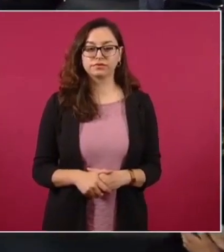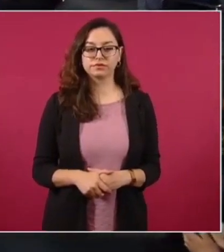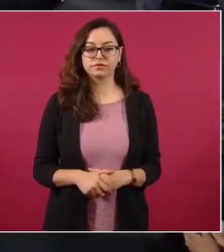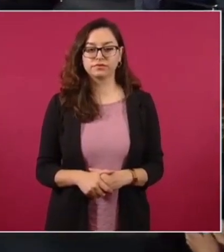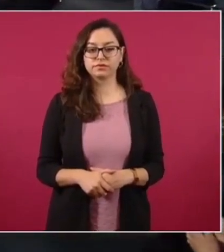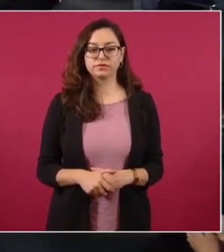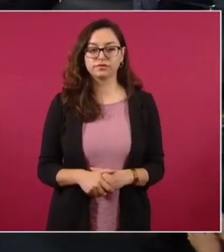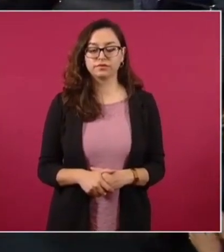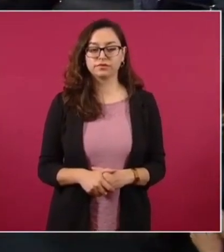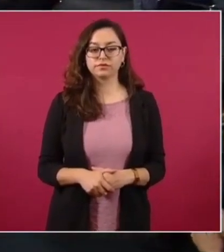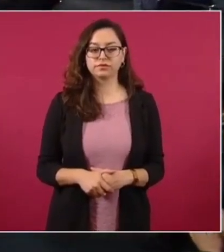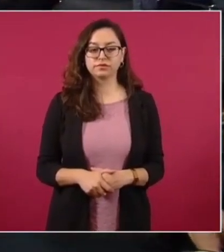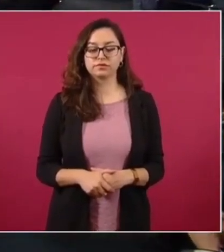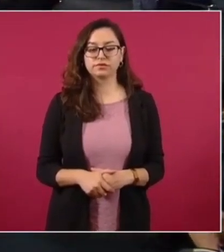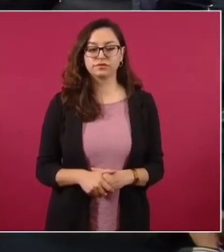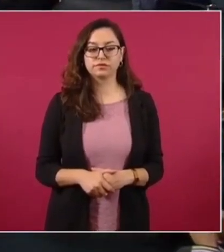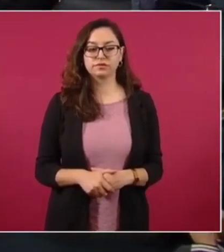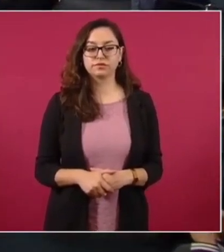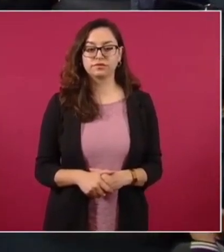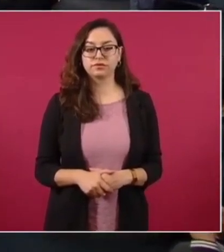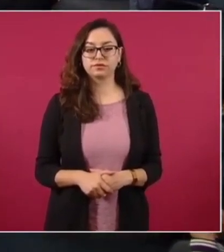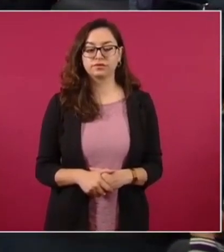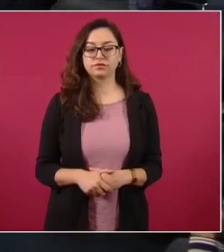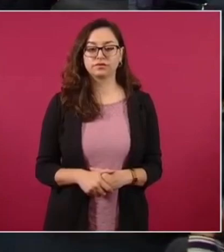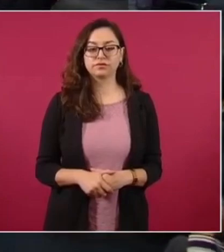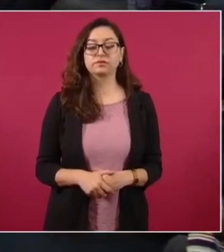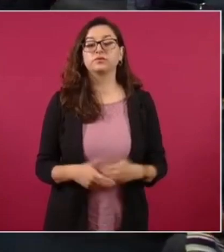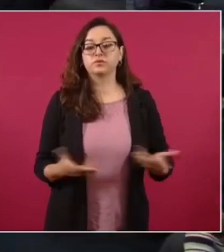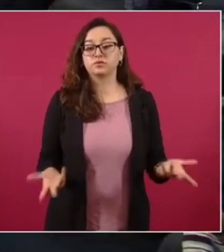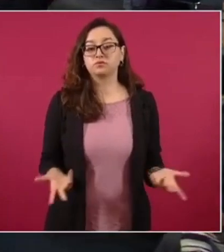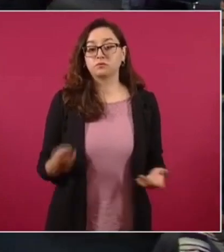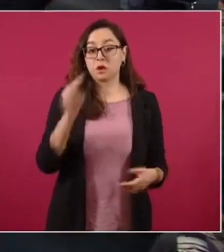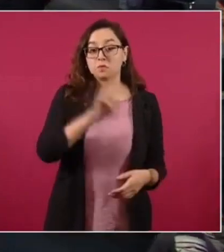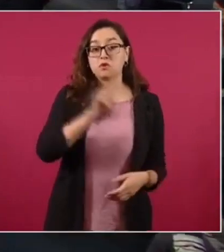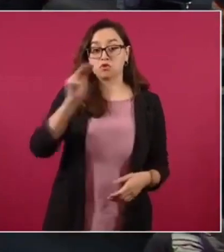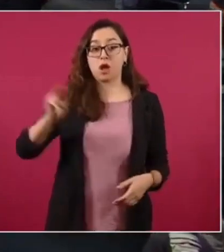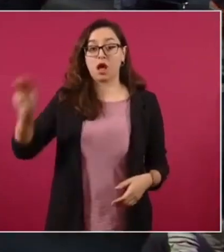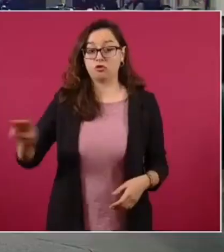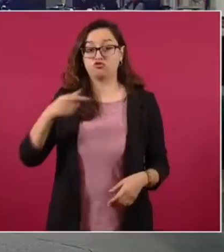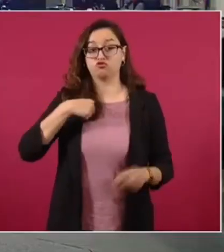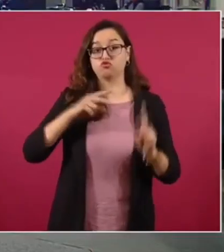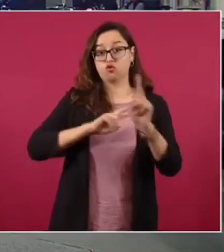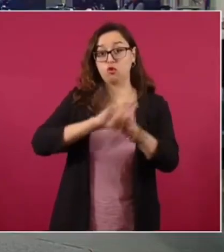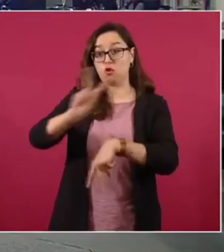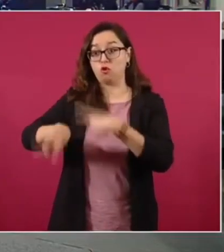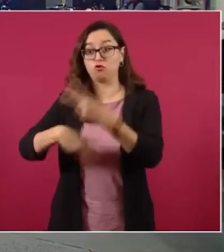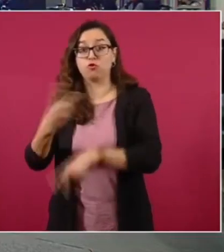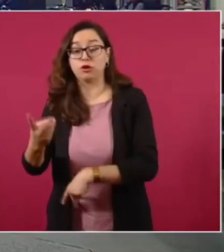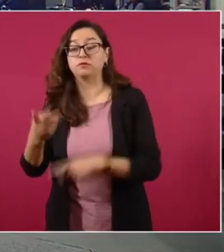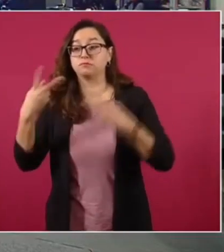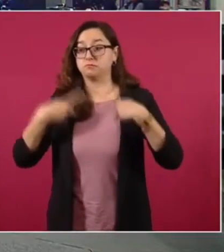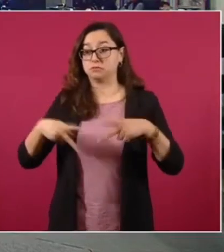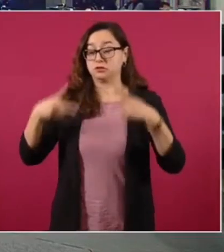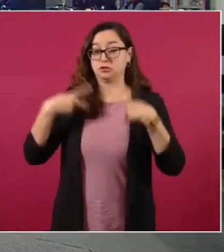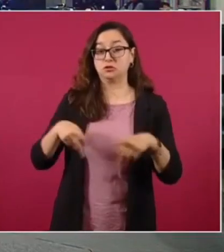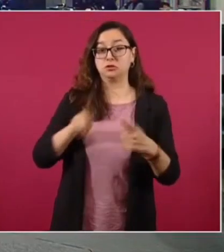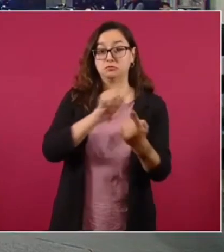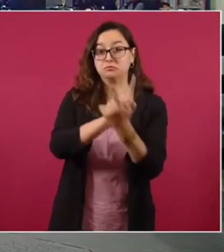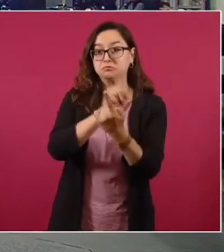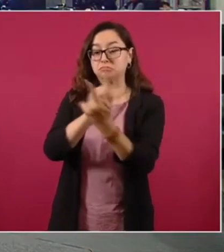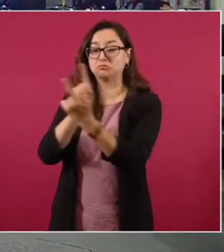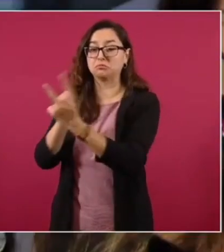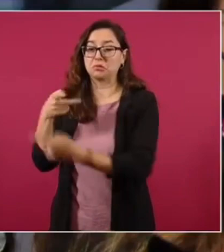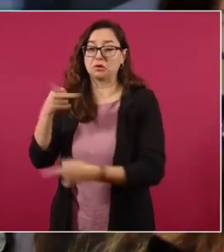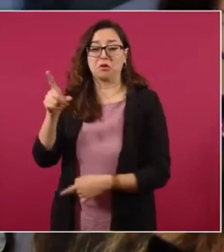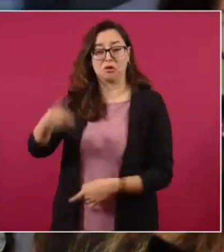Acabo de regresar de un viaje por Michoacán, donde conocí a diferentes personas. Las personas están